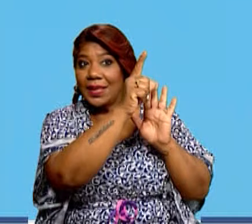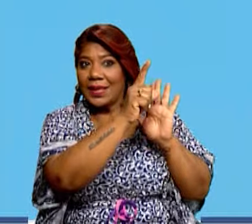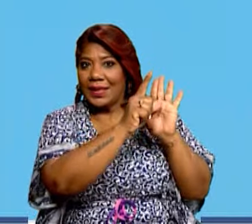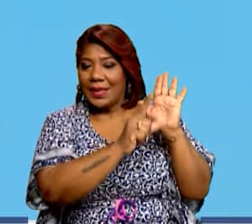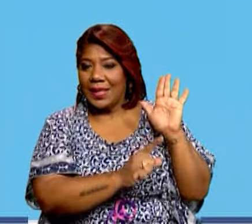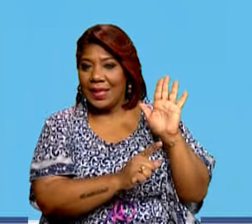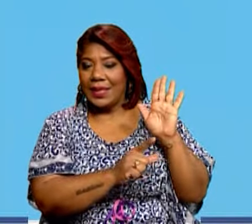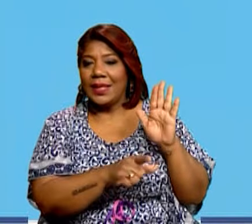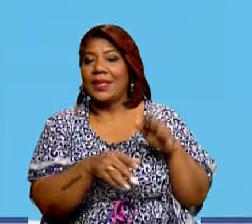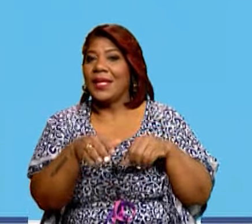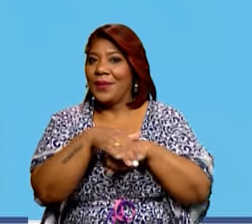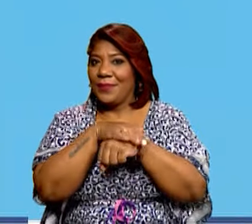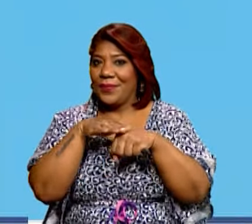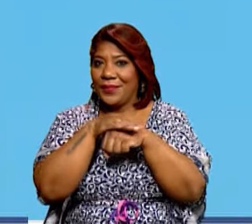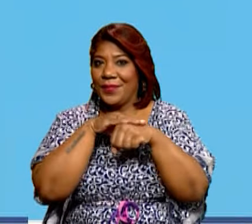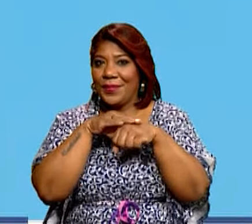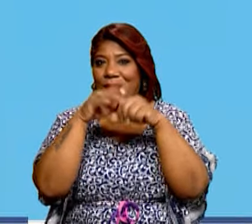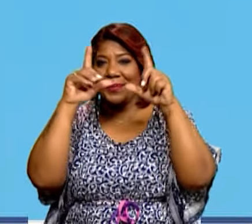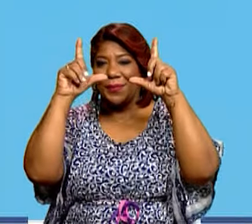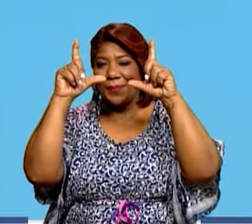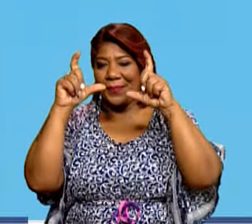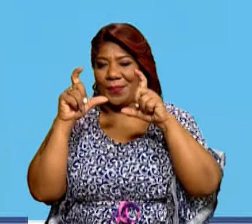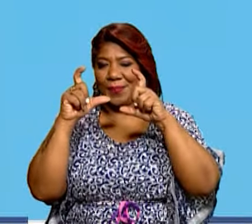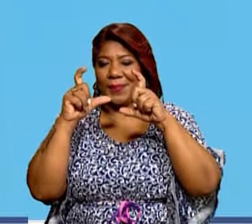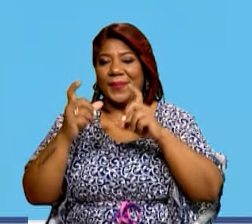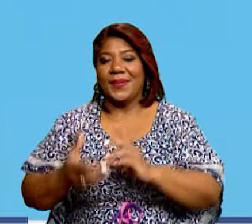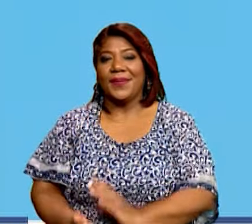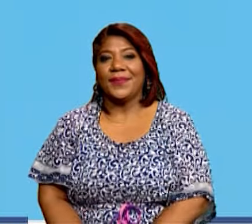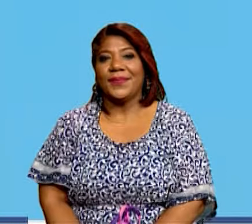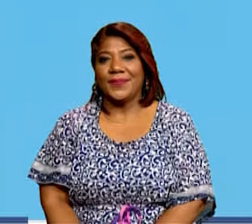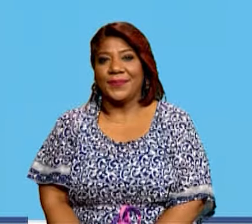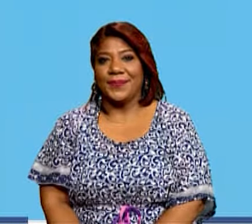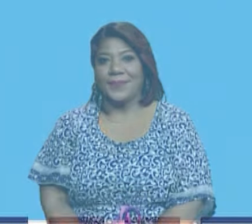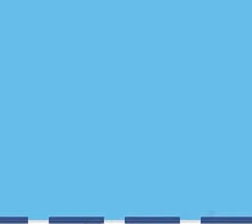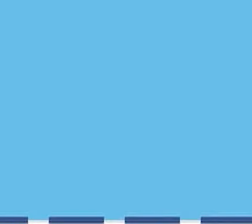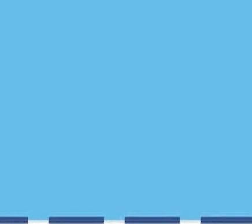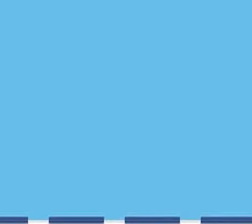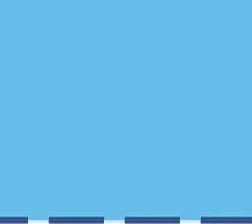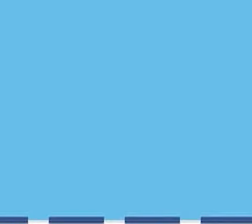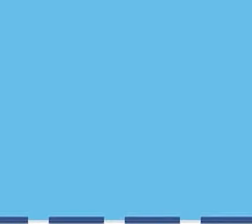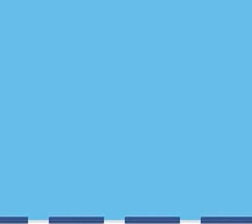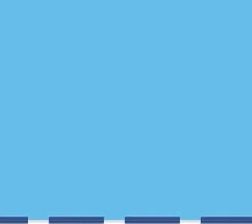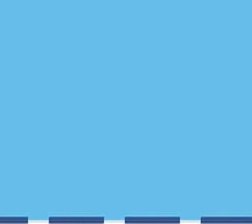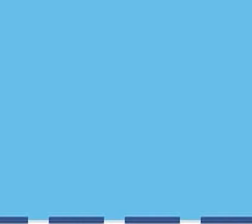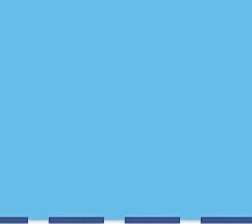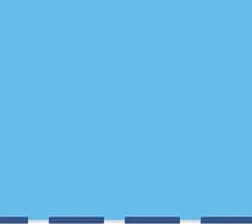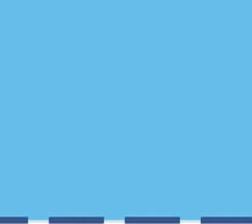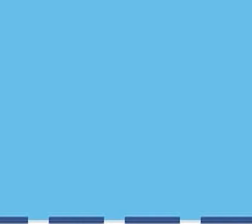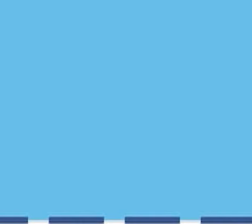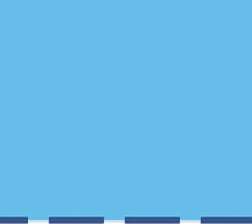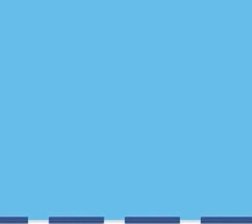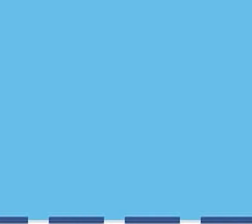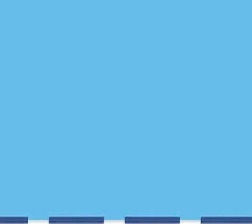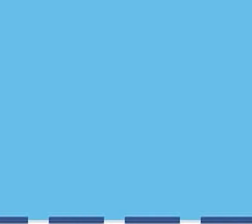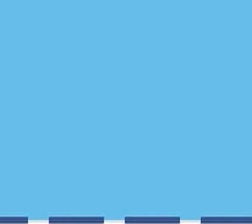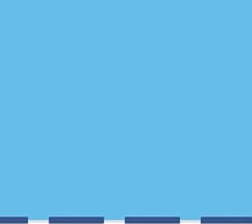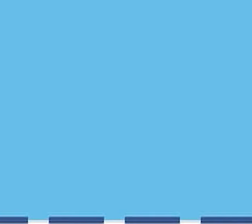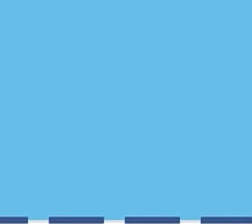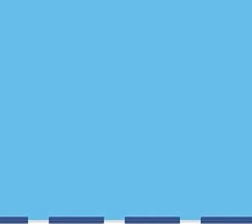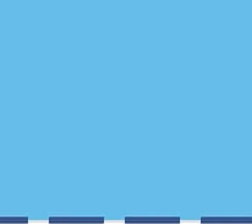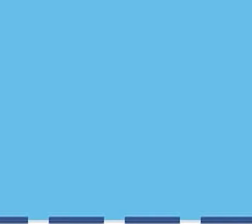una captura de pantalla para que puedas realizar este test en casa o con algún apoyo de las personas que están contigo